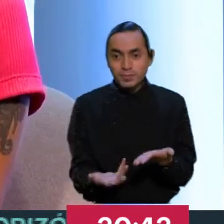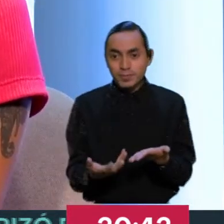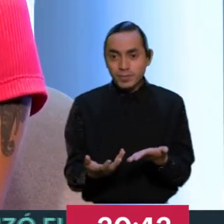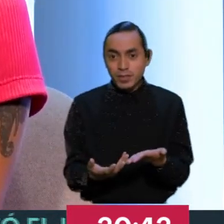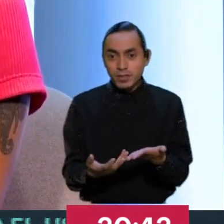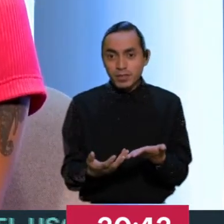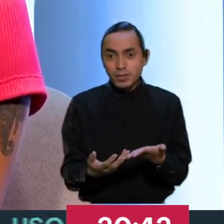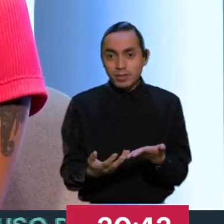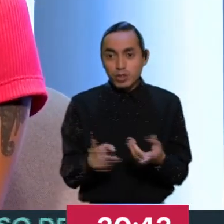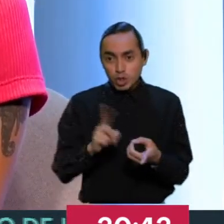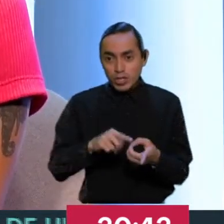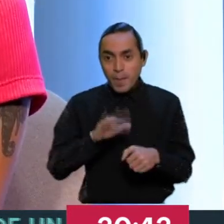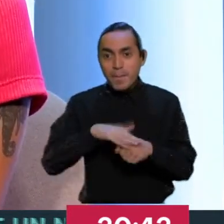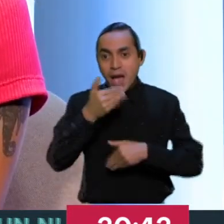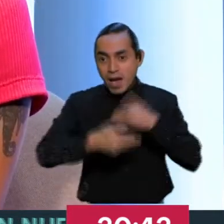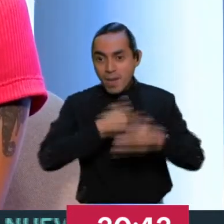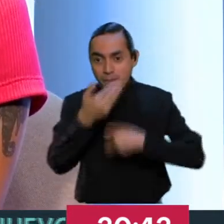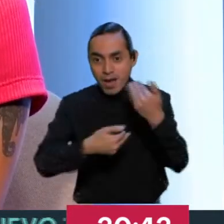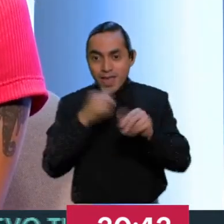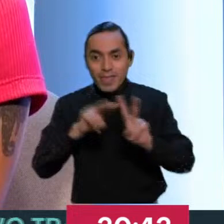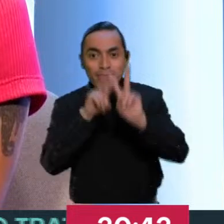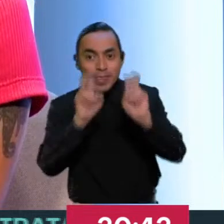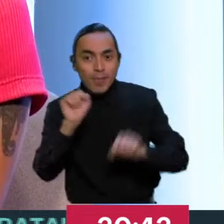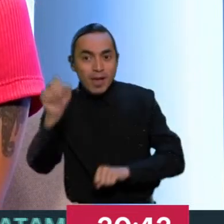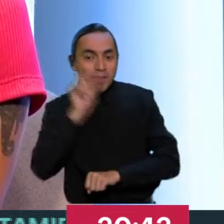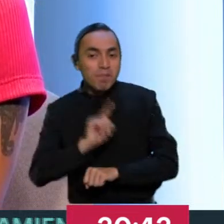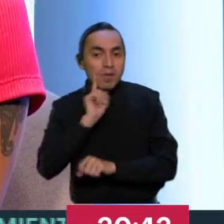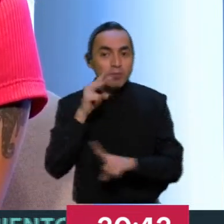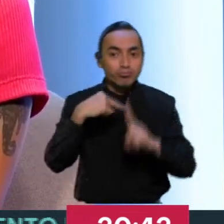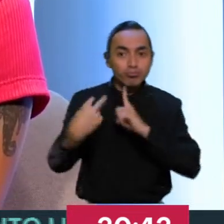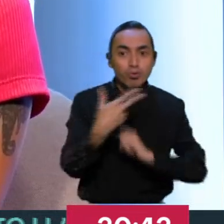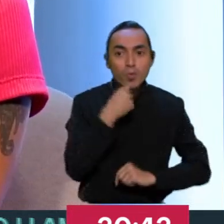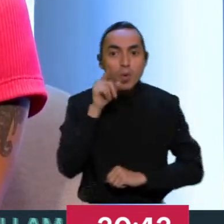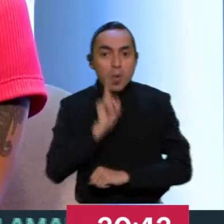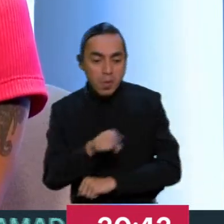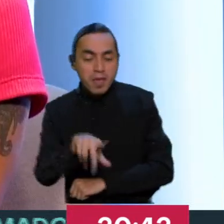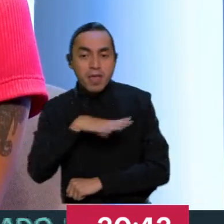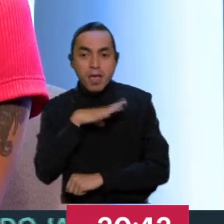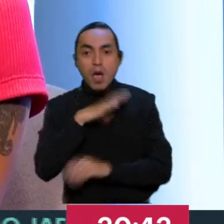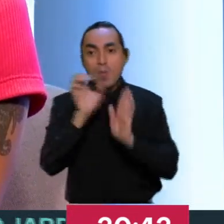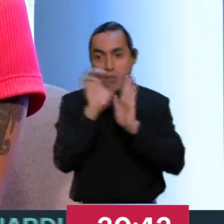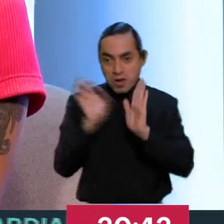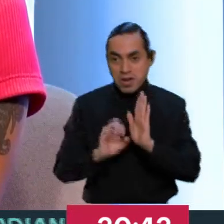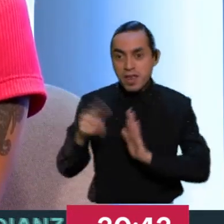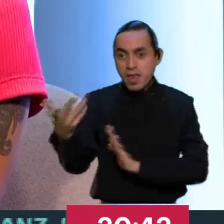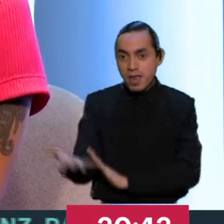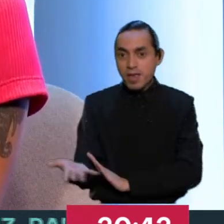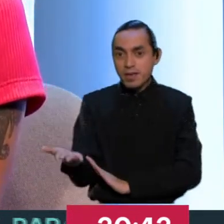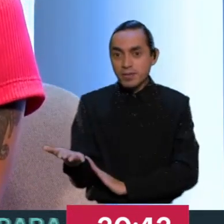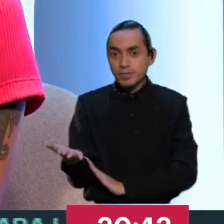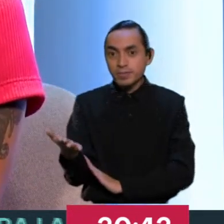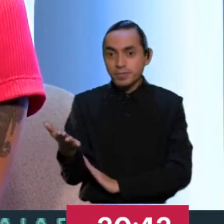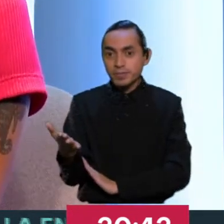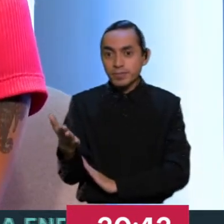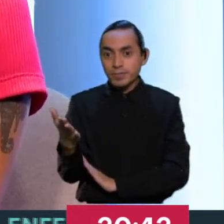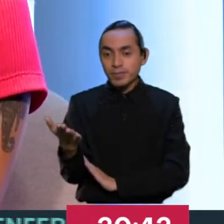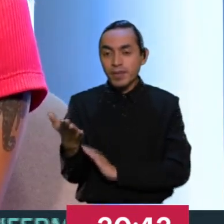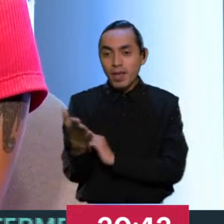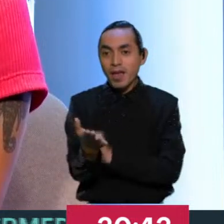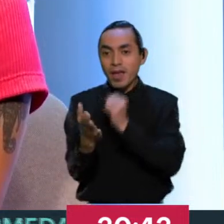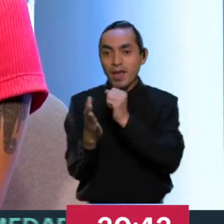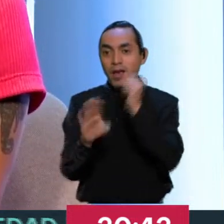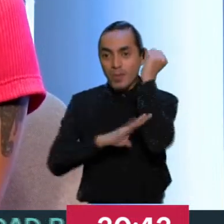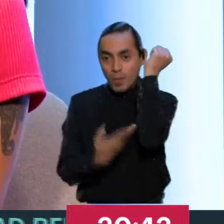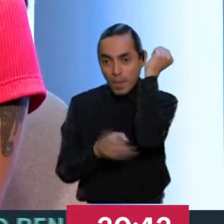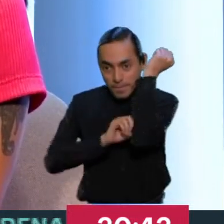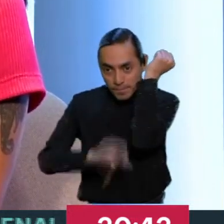más avances en términos feministas y en perspectiva de género se tiene, ¿no? El ejemplo más claro es la cuestión del aborto, ¿no?